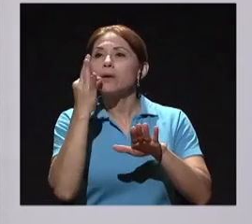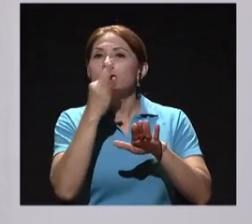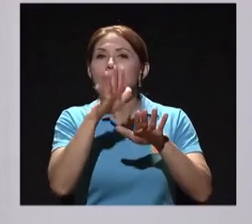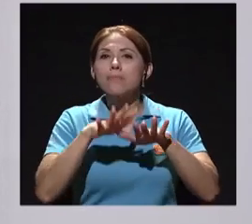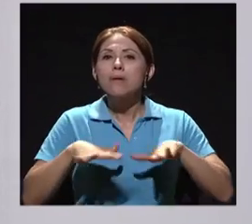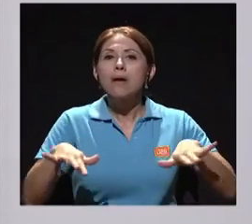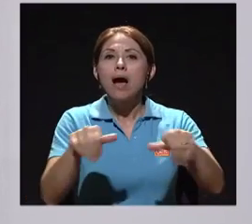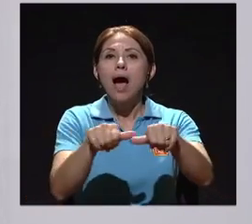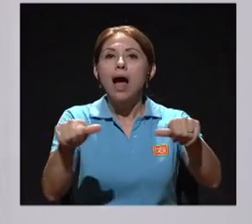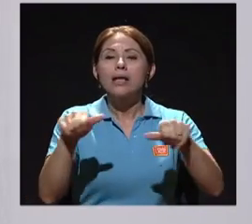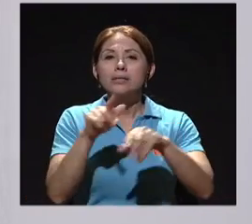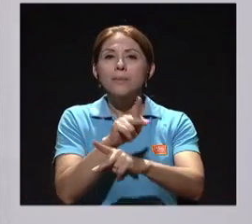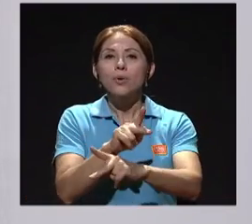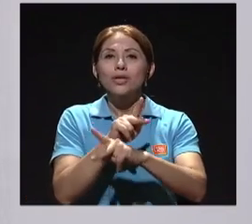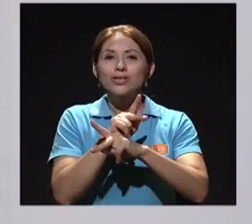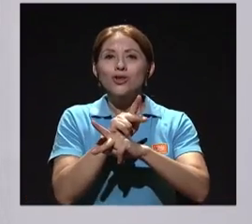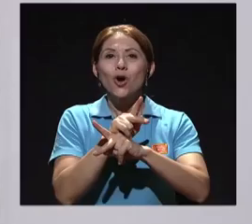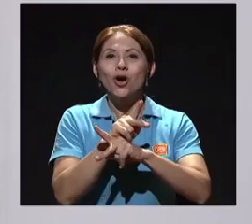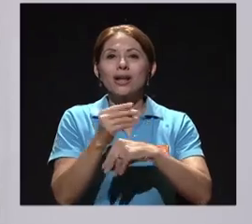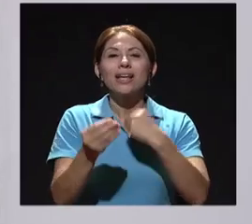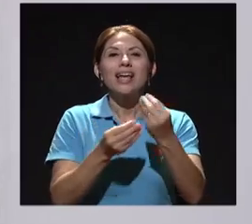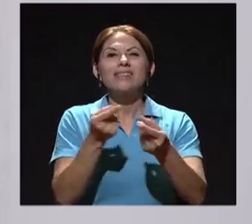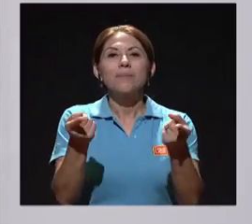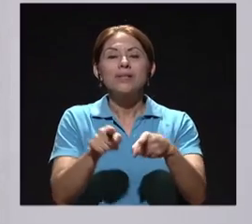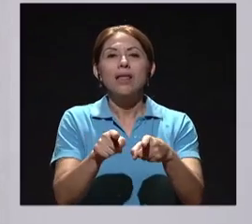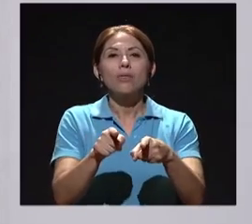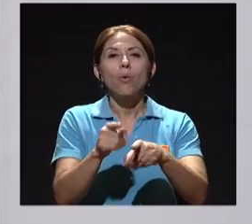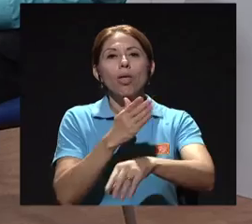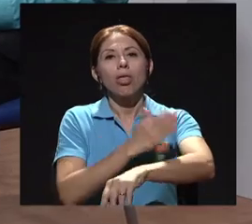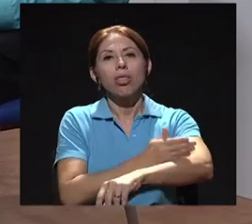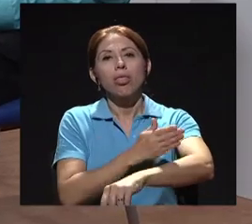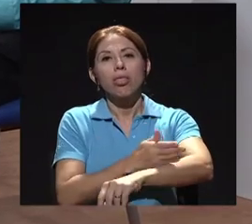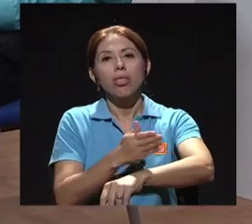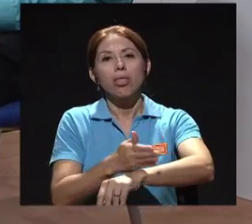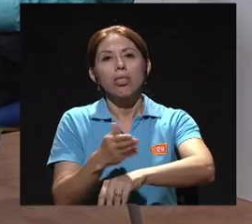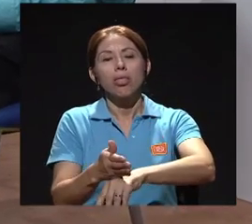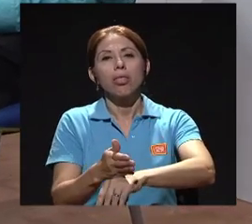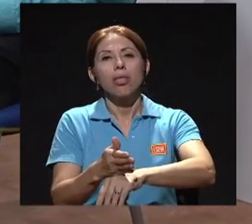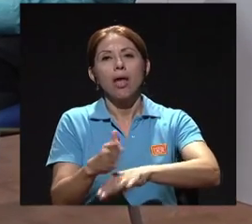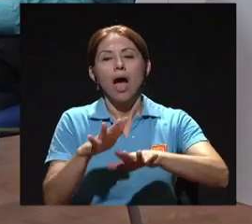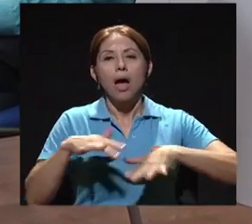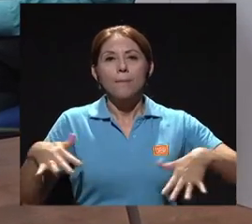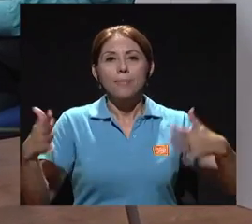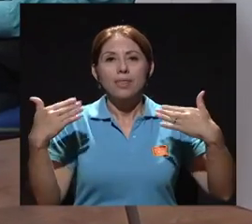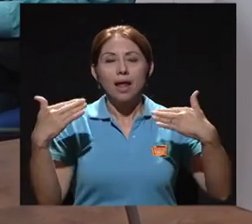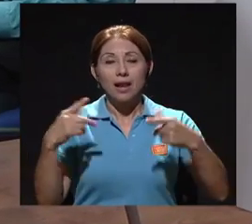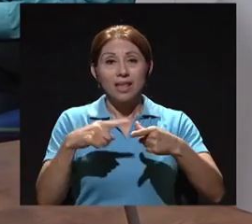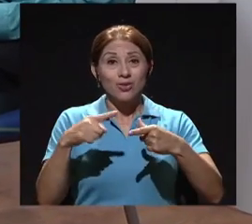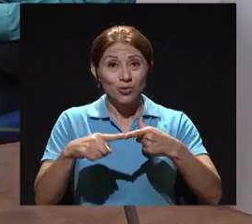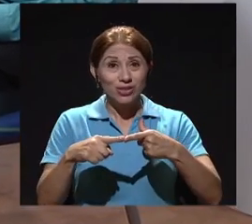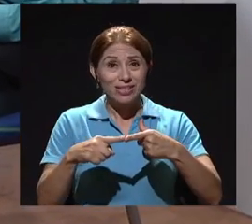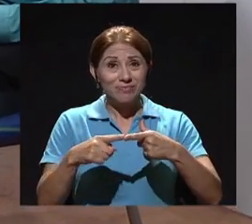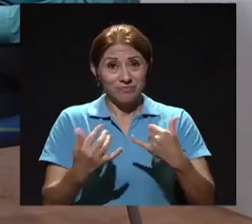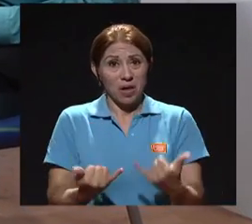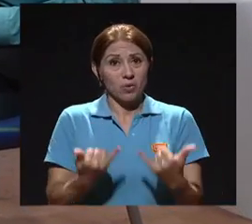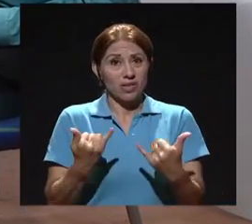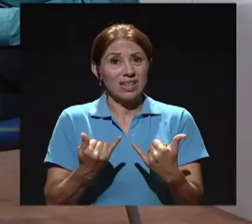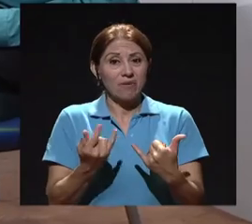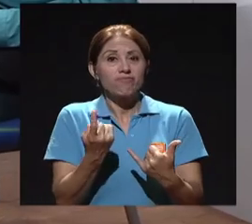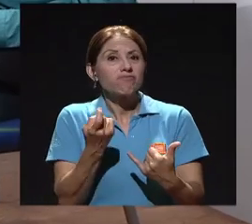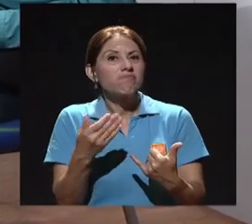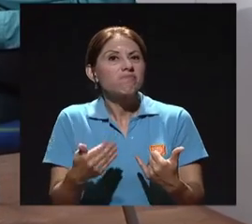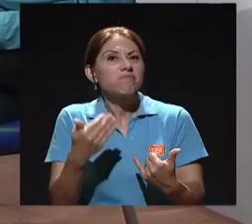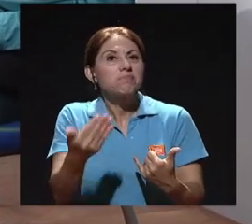se estaba incurriendo en regresión ambiental entonces hoy en día pues lo que lo que sigue